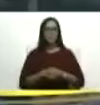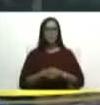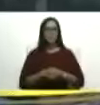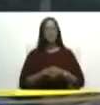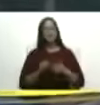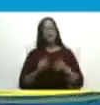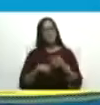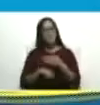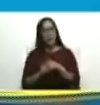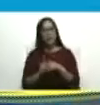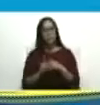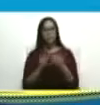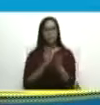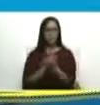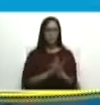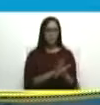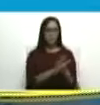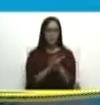Vamos emparejando.